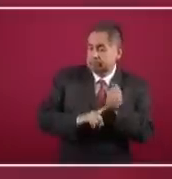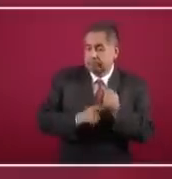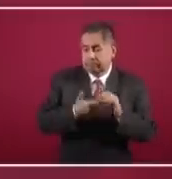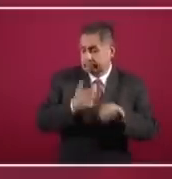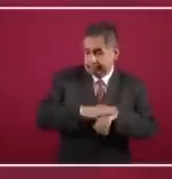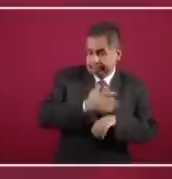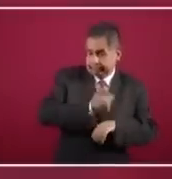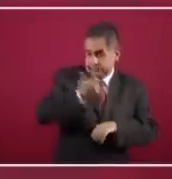defensa adecuada.